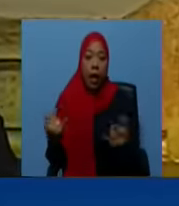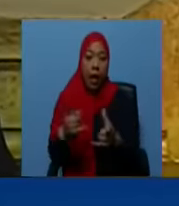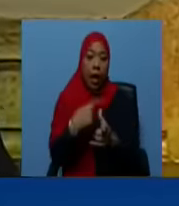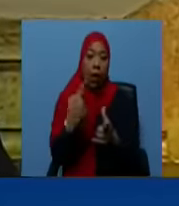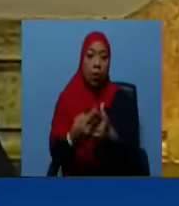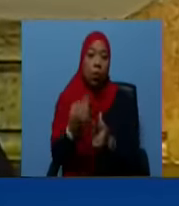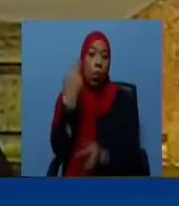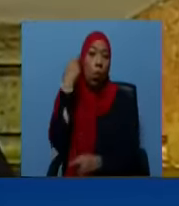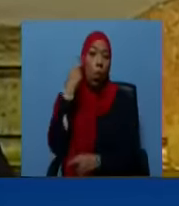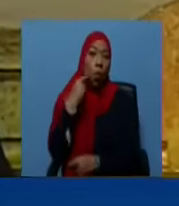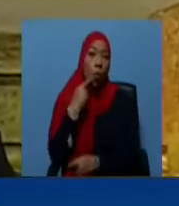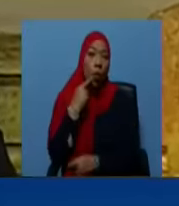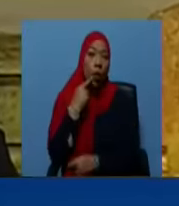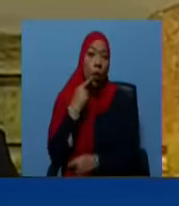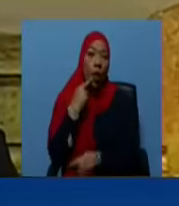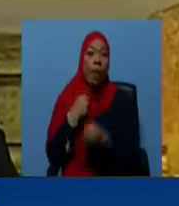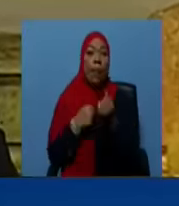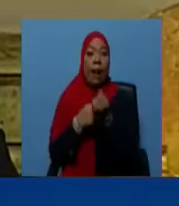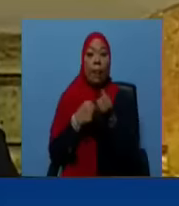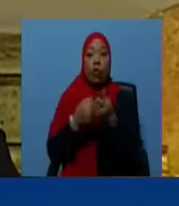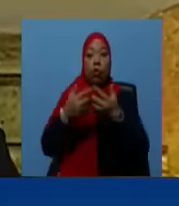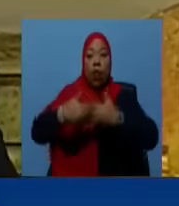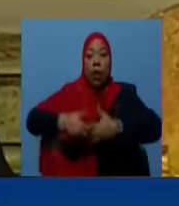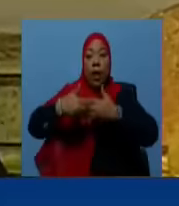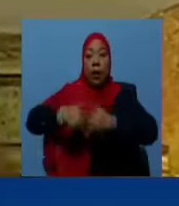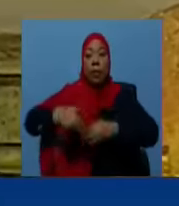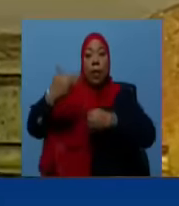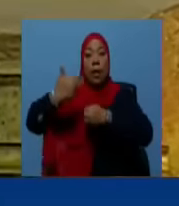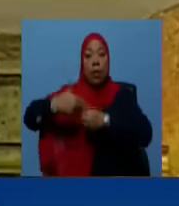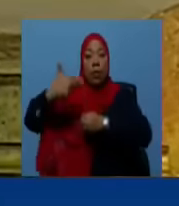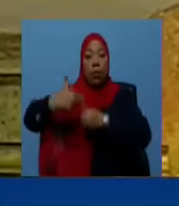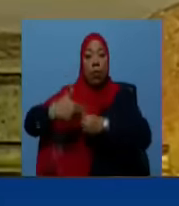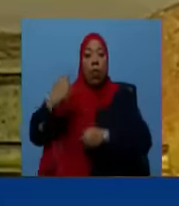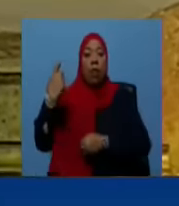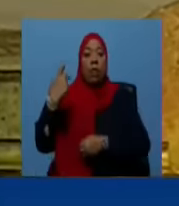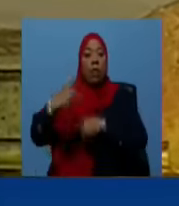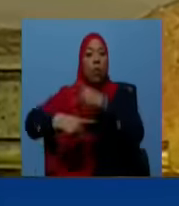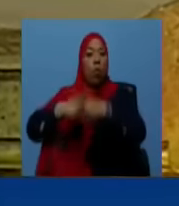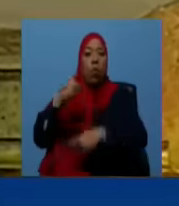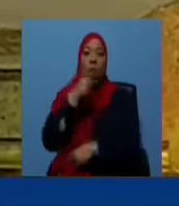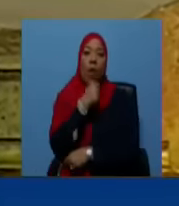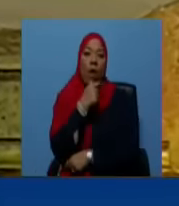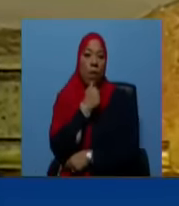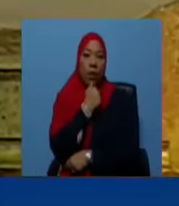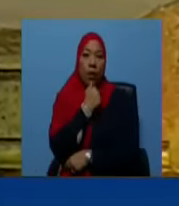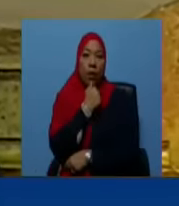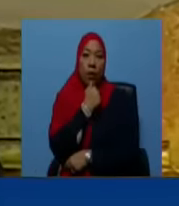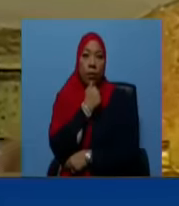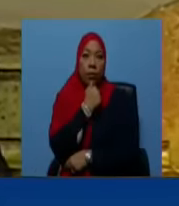de la chequera petrolera, de la falta de producción.